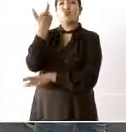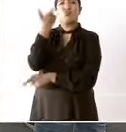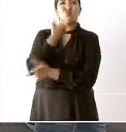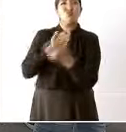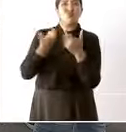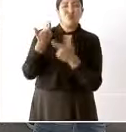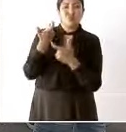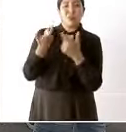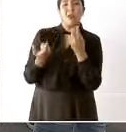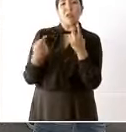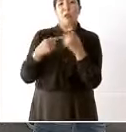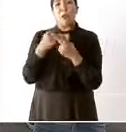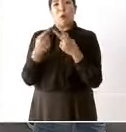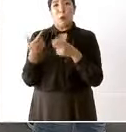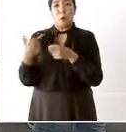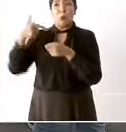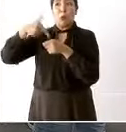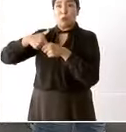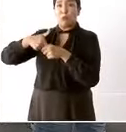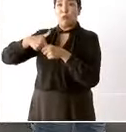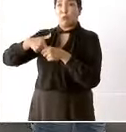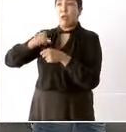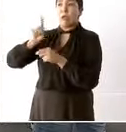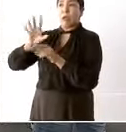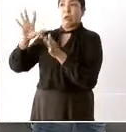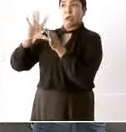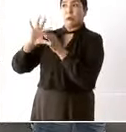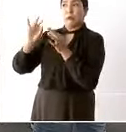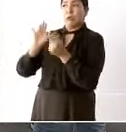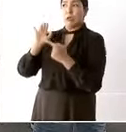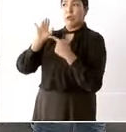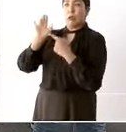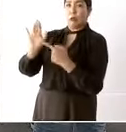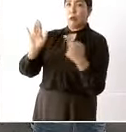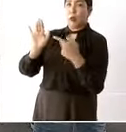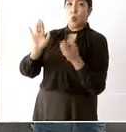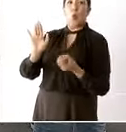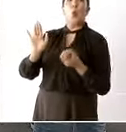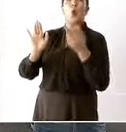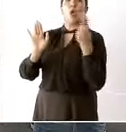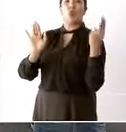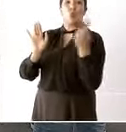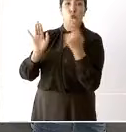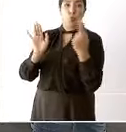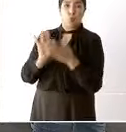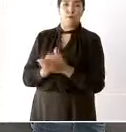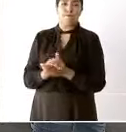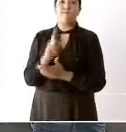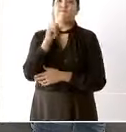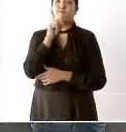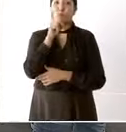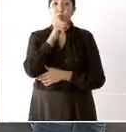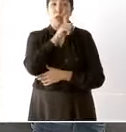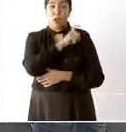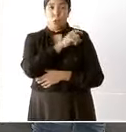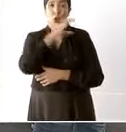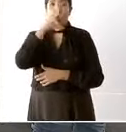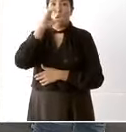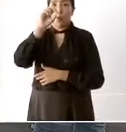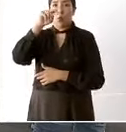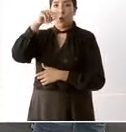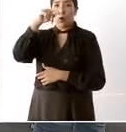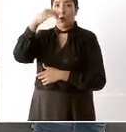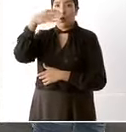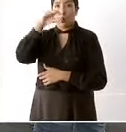natural, ya lo presentaron ayer los de la Comisión Federal. Y lo del agua, han estado avanzando, ya la Conagua ya le tenemos dado